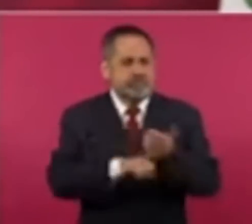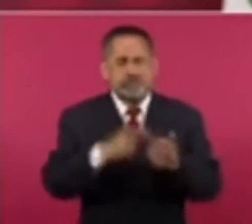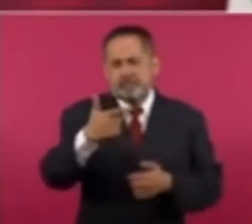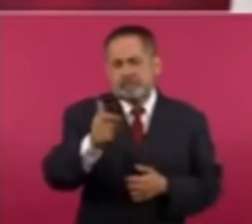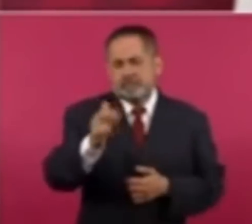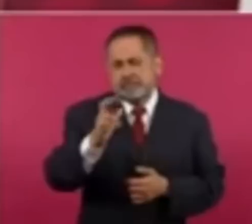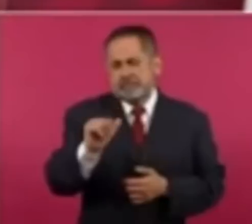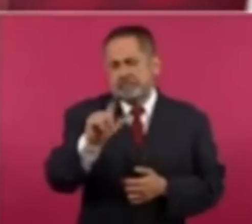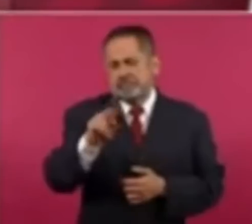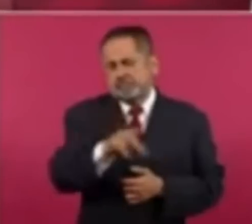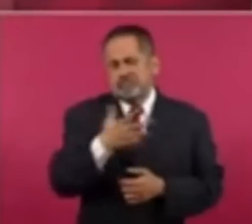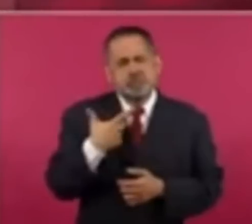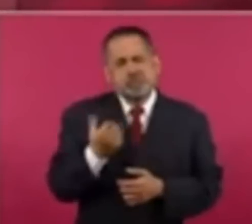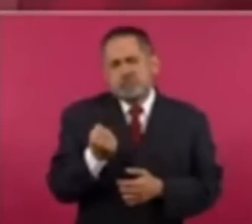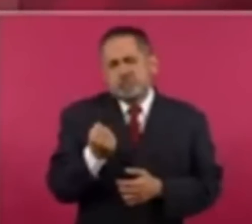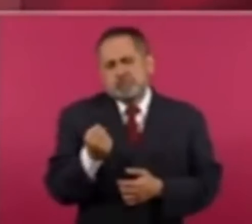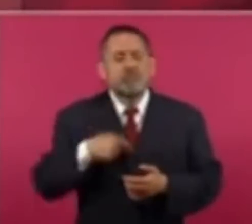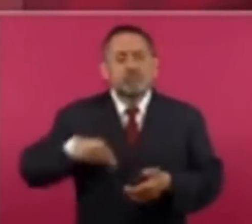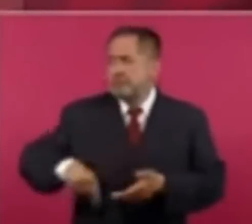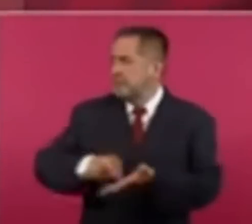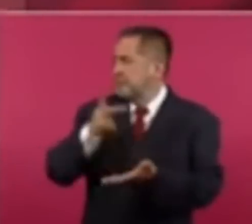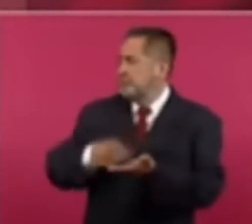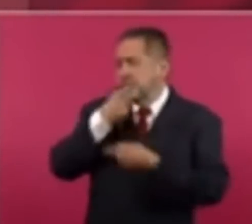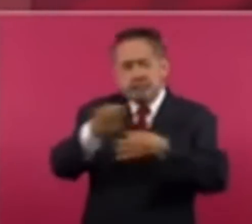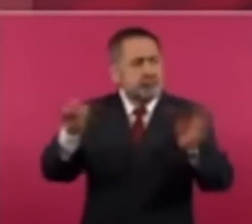Luna. Yo aquí lo dije.